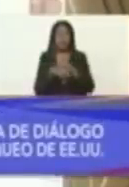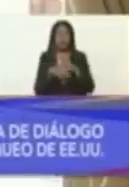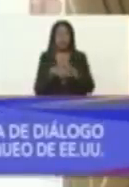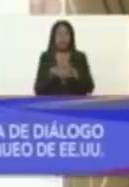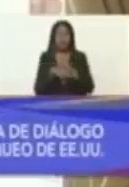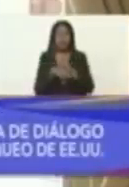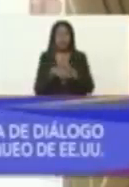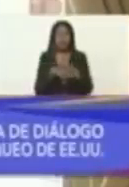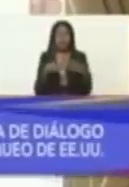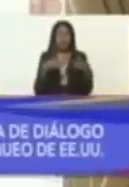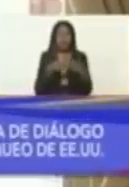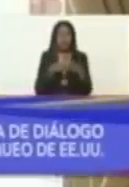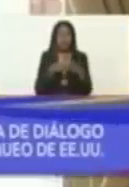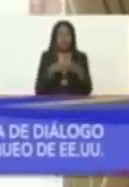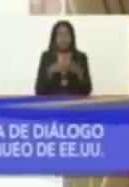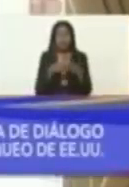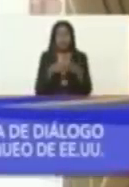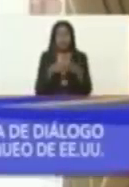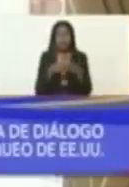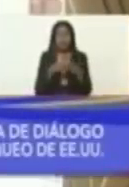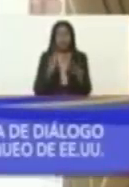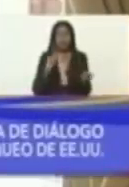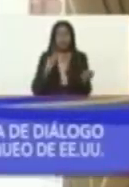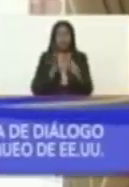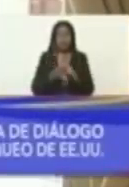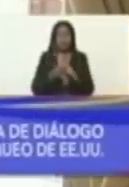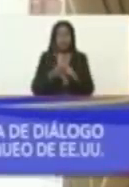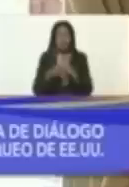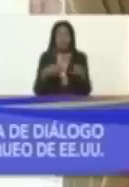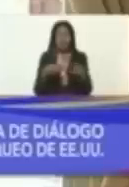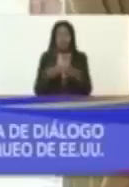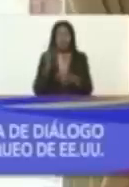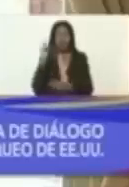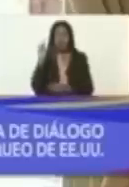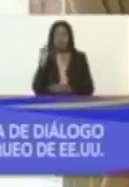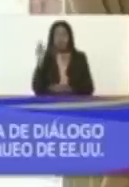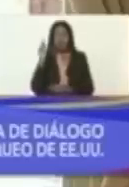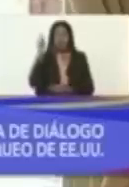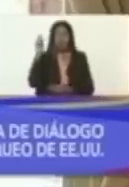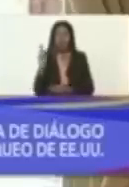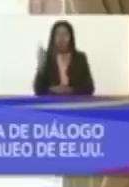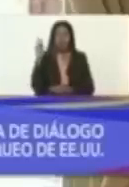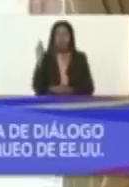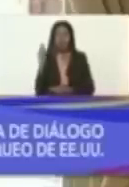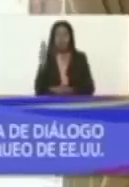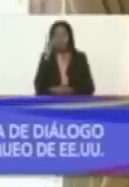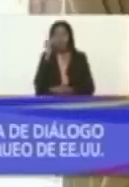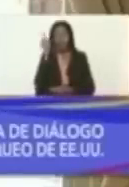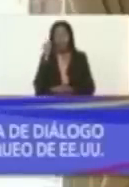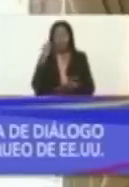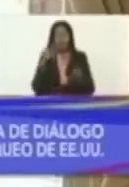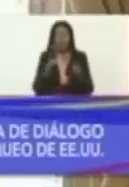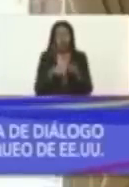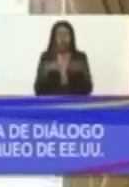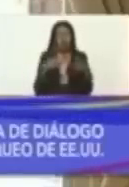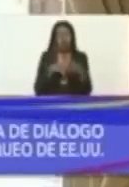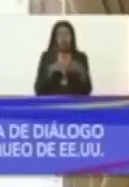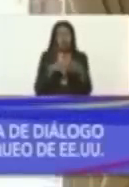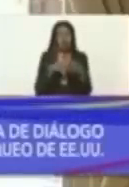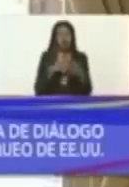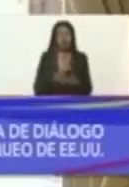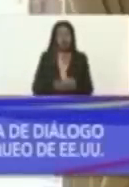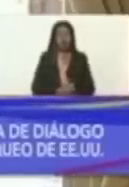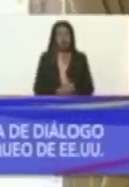el bloque parlamentario del cambio con los diputados y diputadas de los partidos